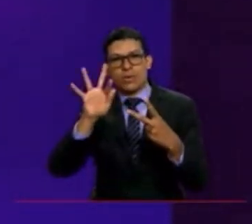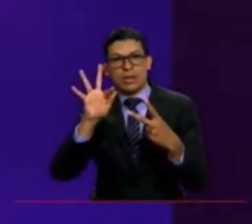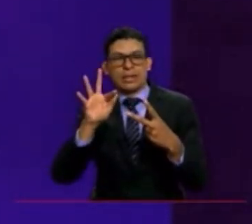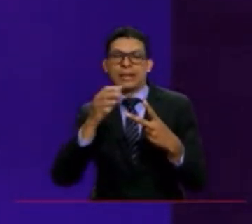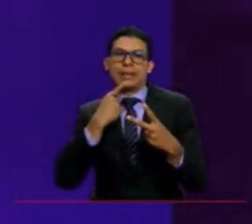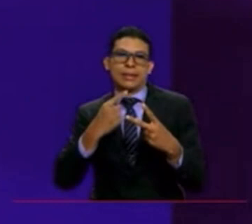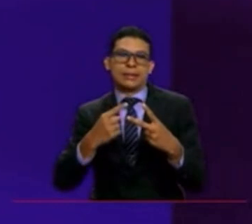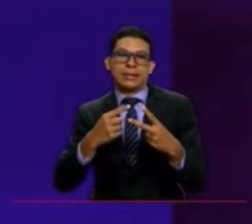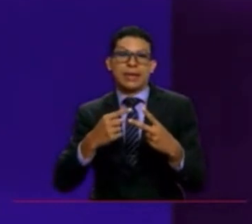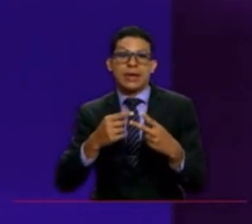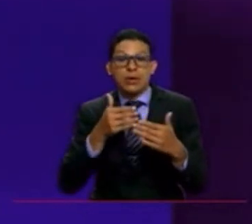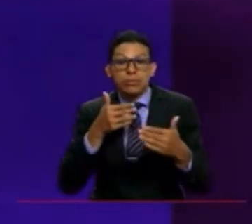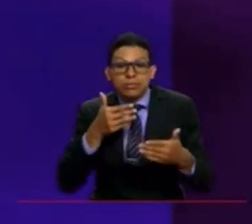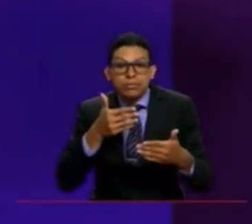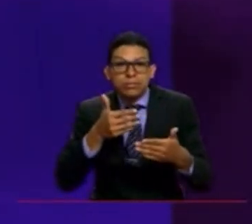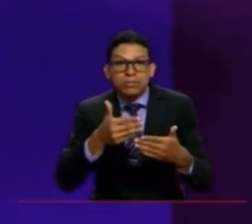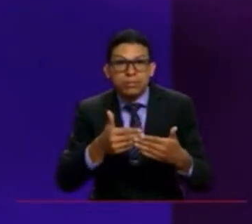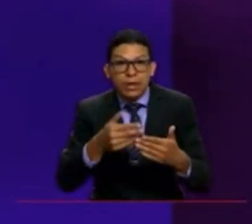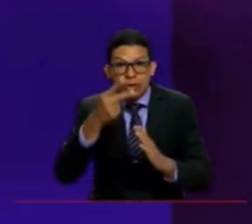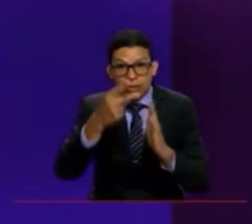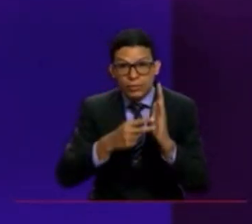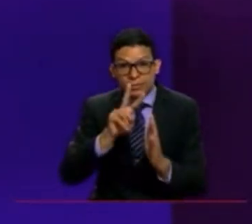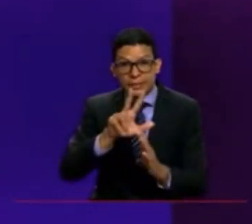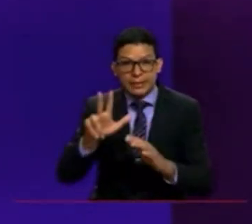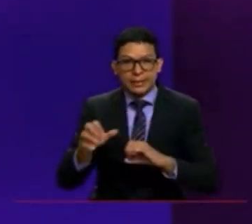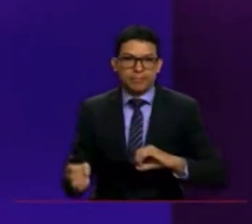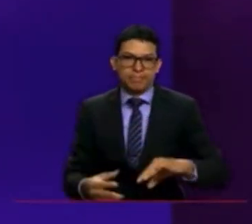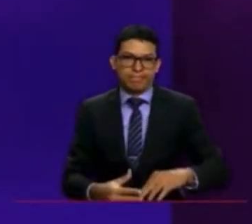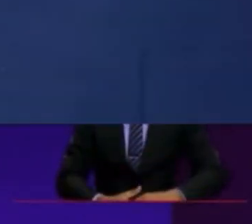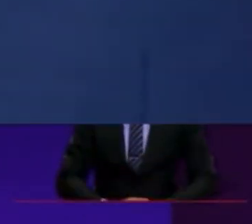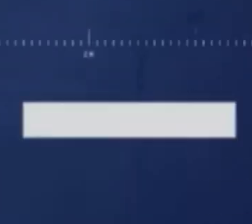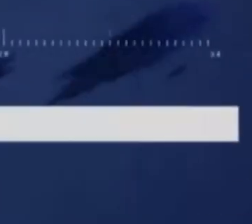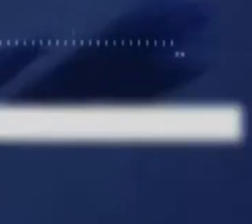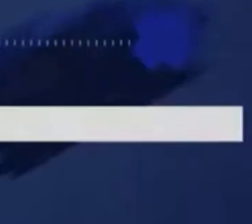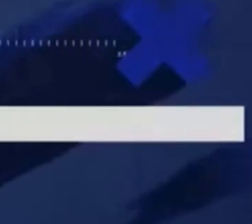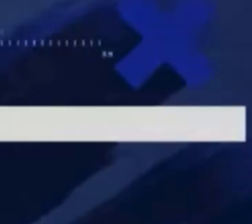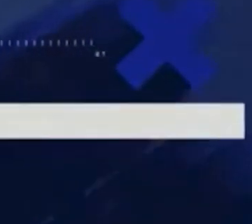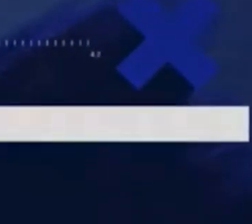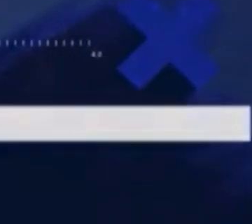deporte blanco al finalizar la actual temporada.